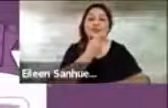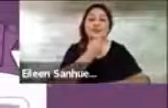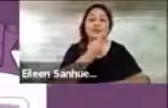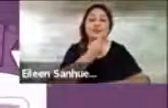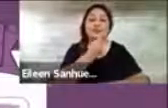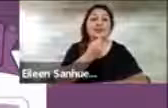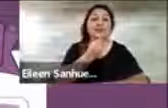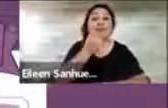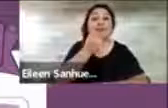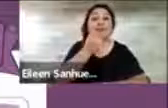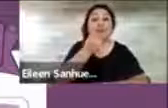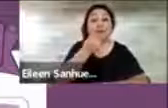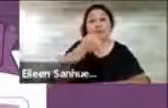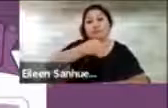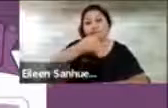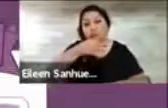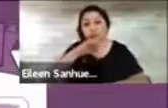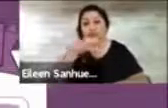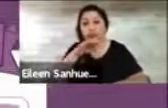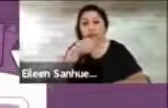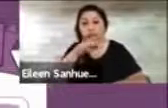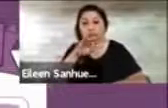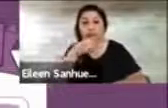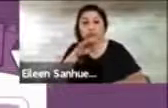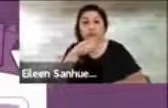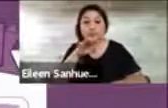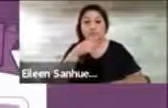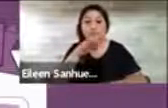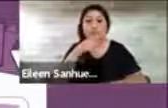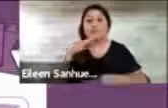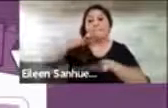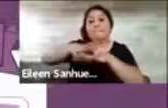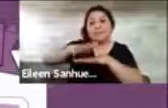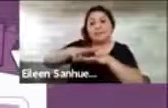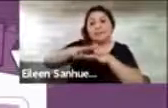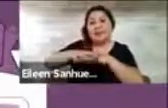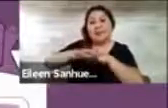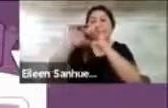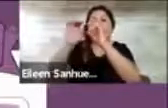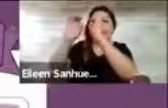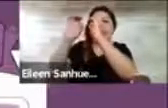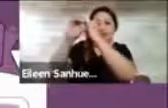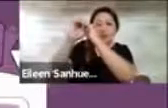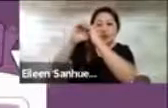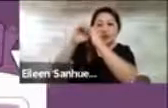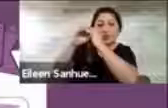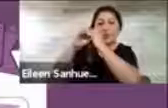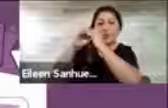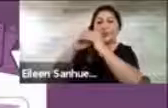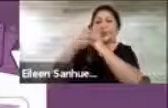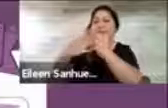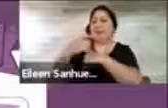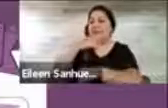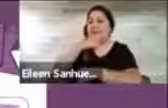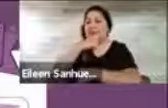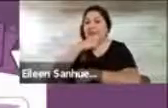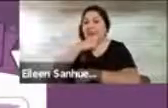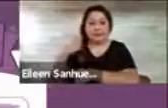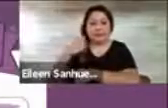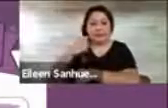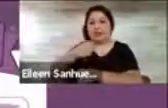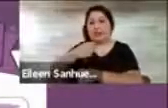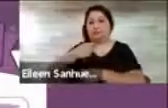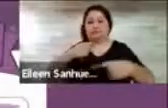está la narración, esto es como lo más visual. Entonces está que ella es matemática, astrónoma, es muy seca en debates y además usaba papiros,